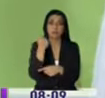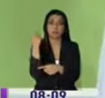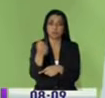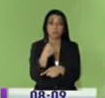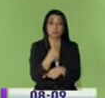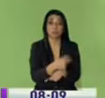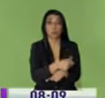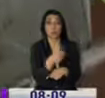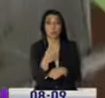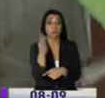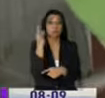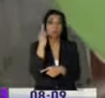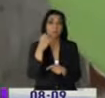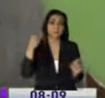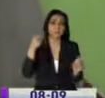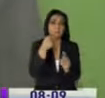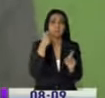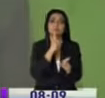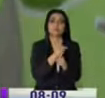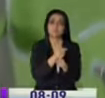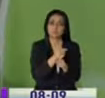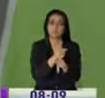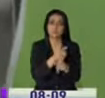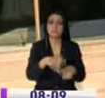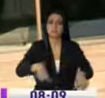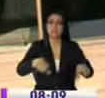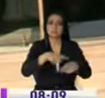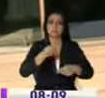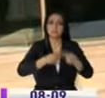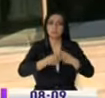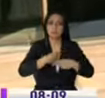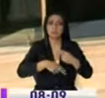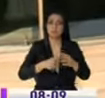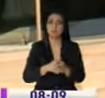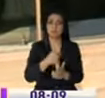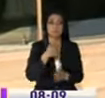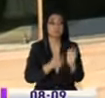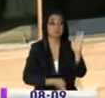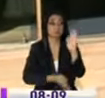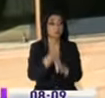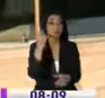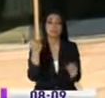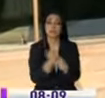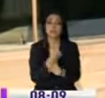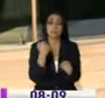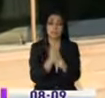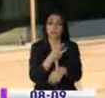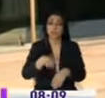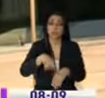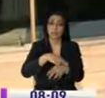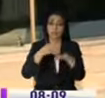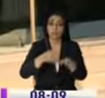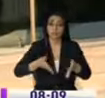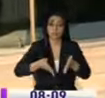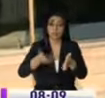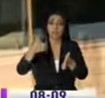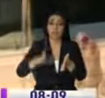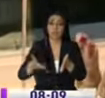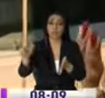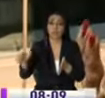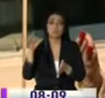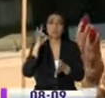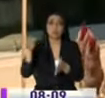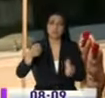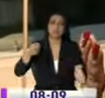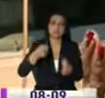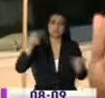a una de las comerciantes de la zona centro de la urbe. Pero yo salía a trabajar como es lo normal y en la calle Loja me agredieron esas señoras y me